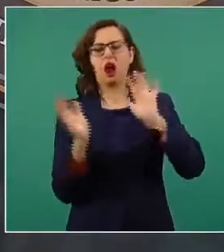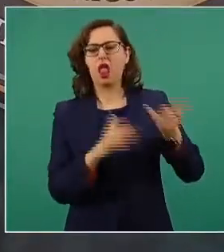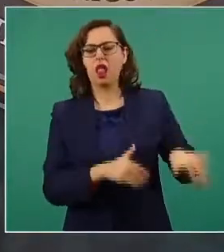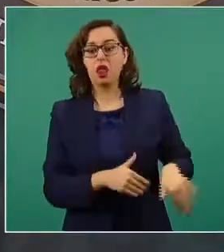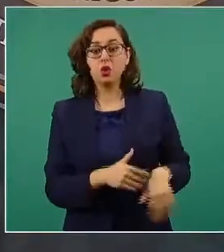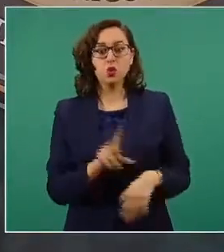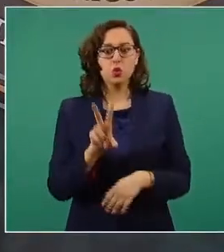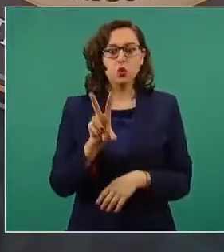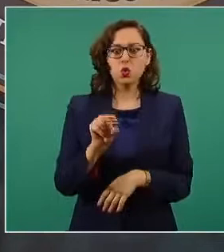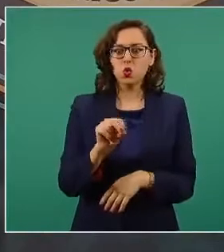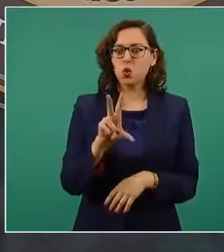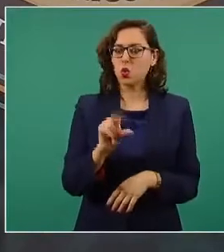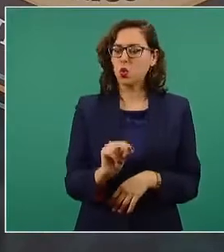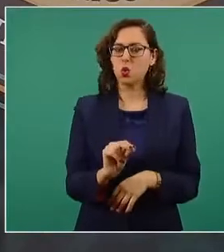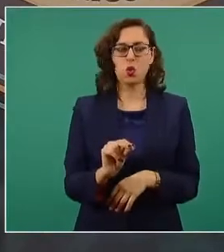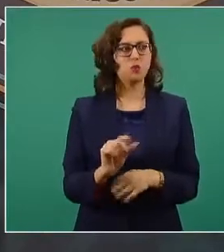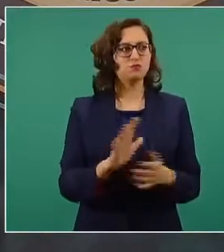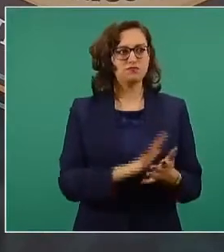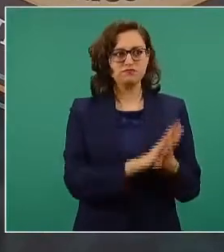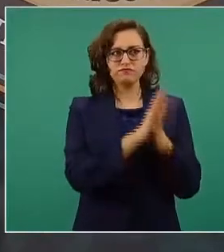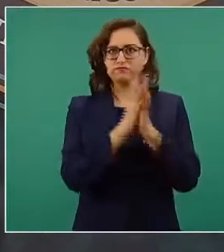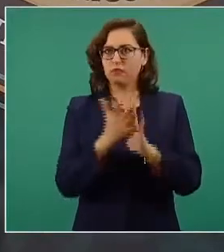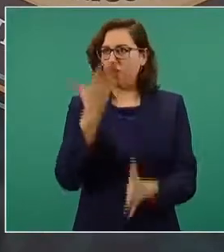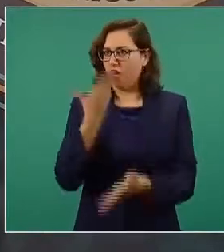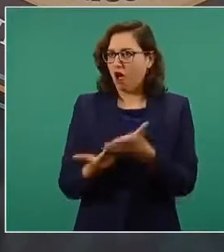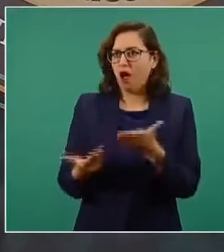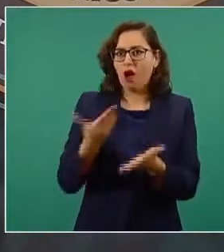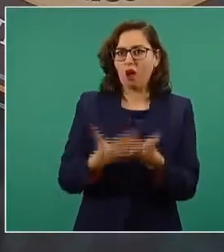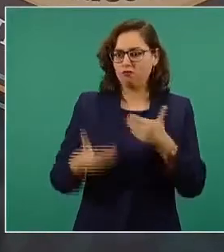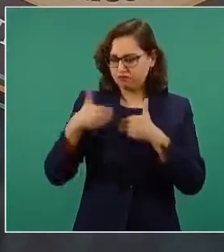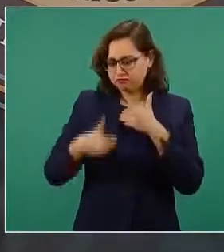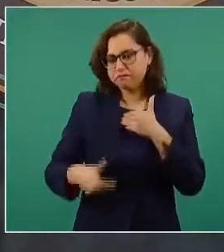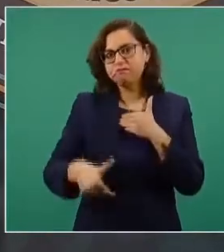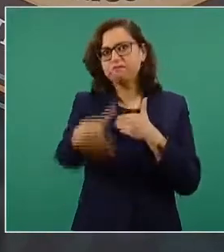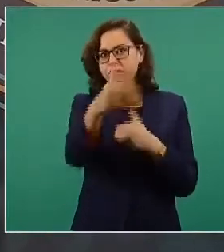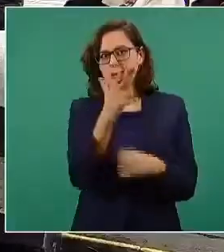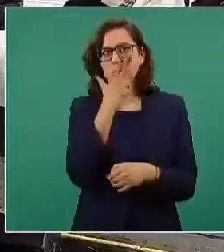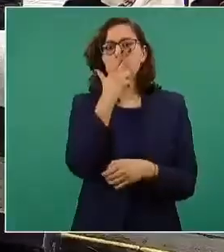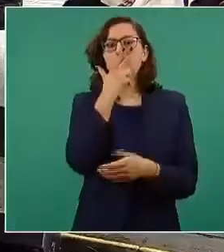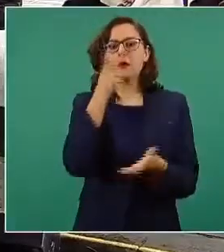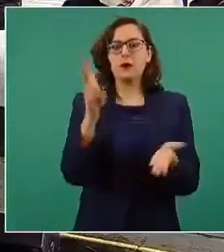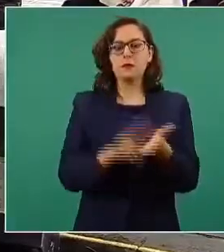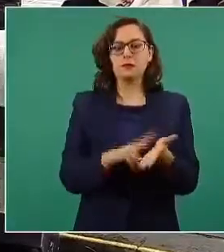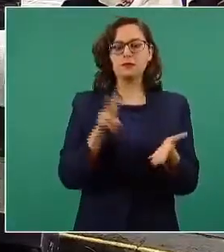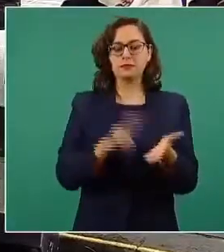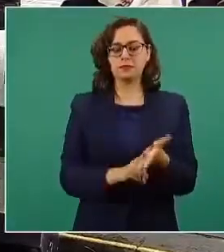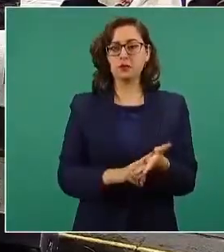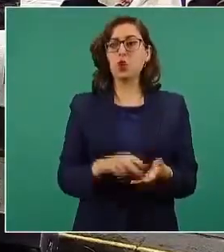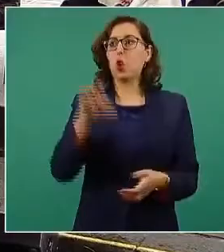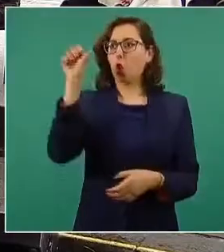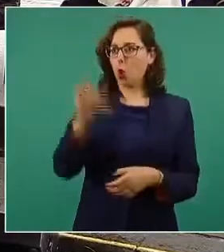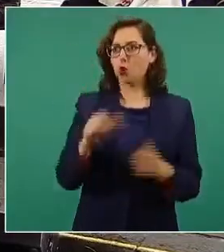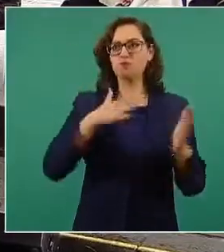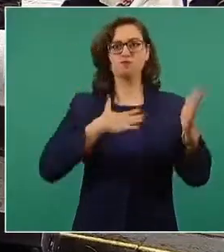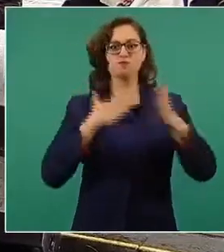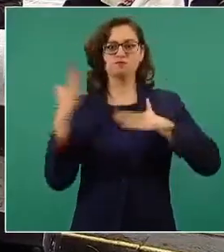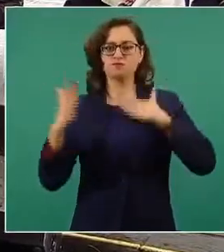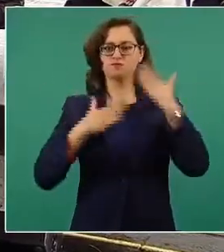un hecho que se traduce para el presente y hacia el futuro. Estamos aquí en una celebración de la